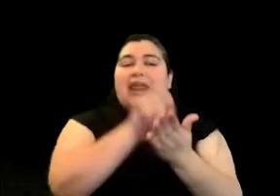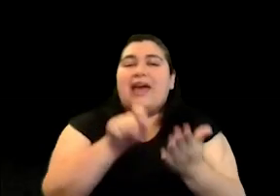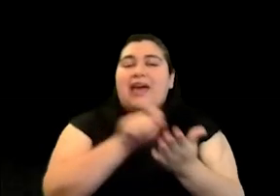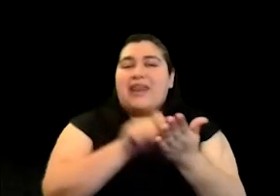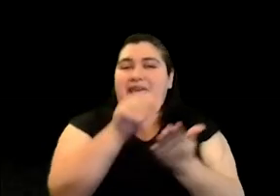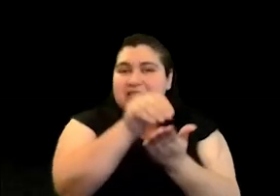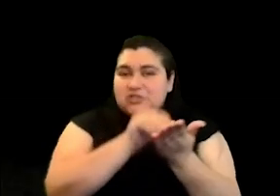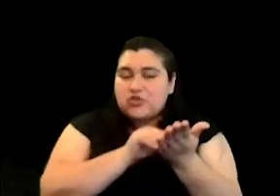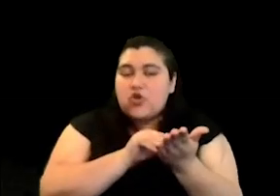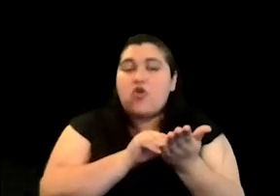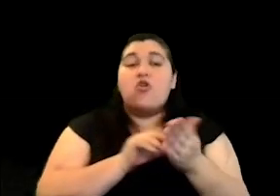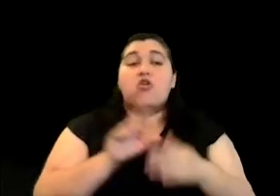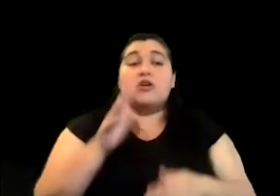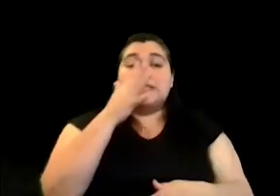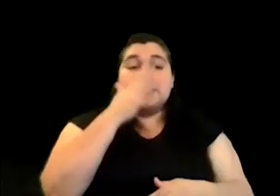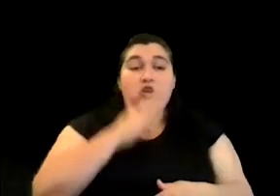resolución